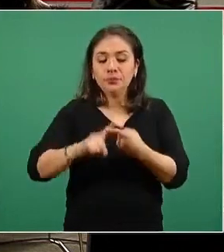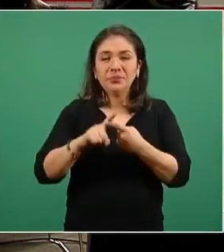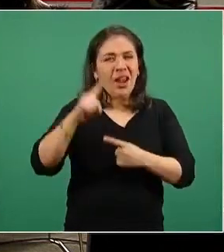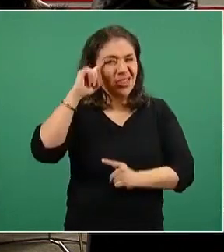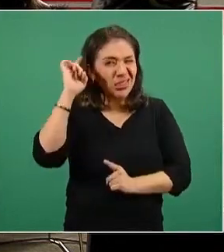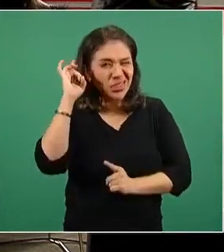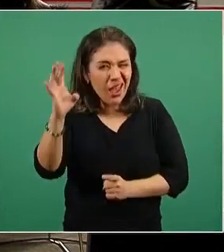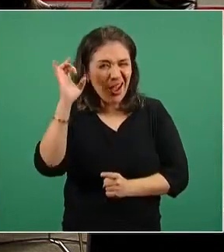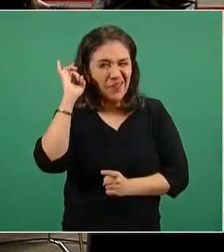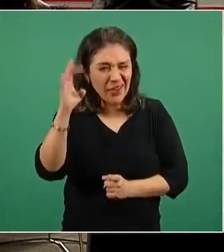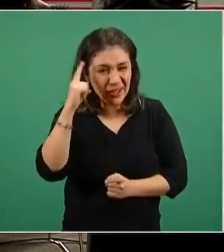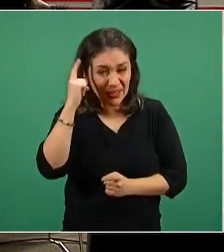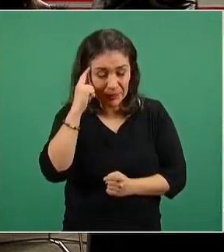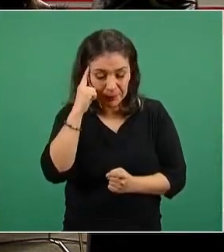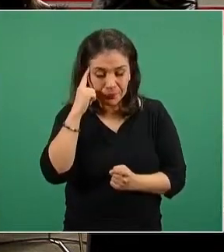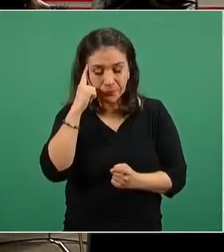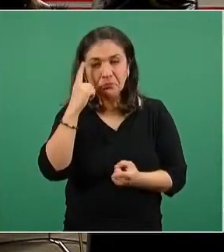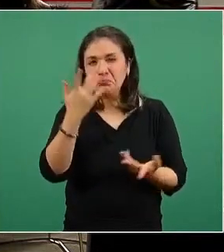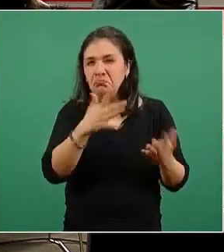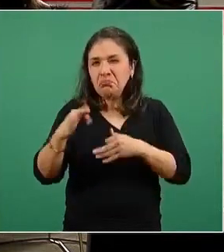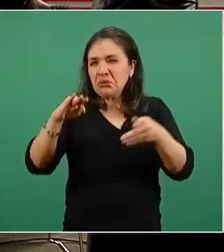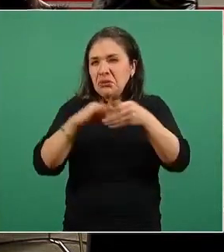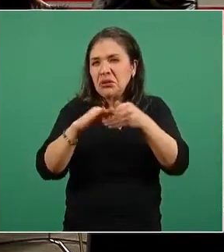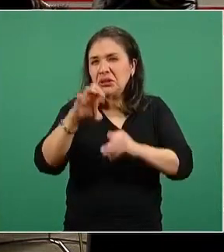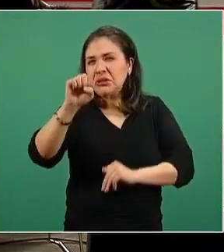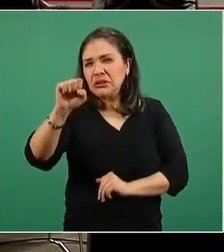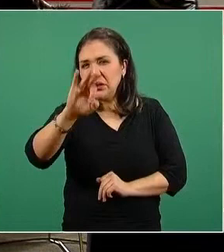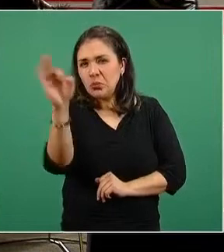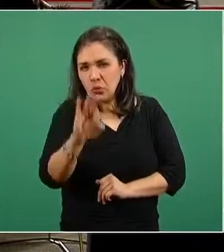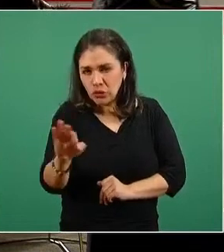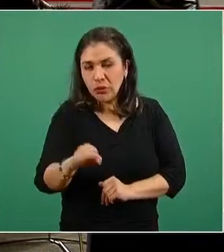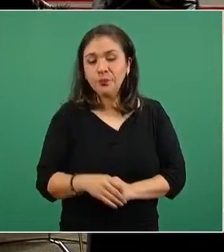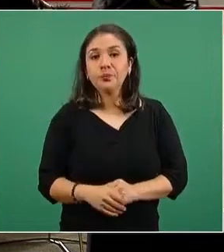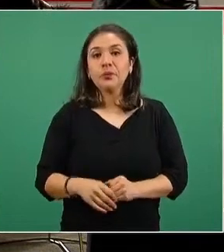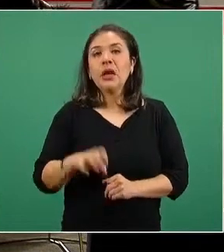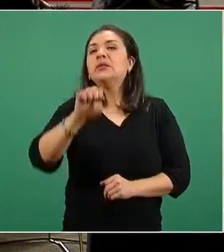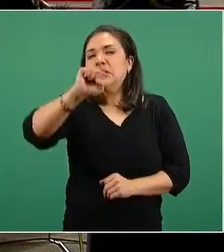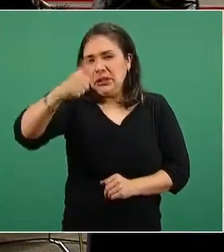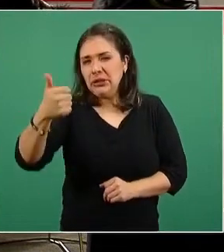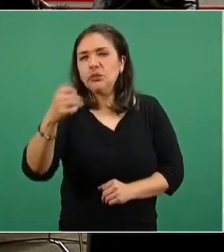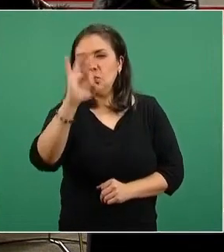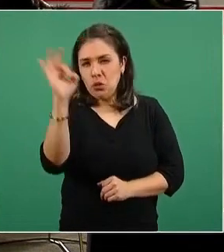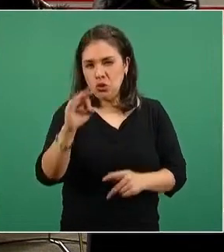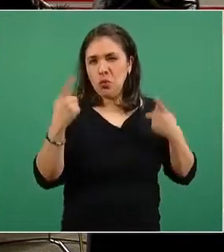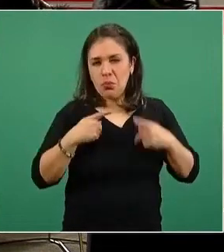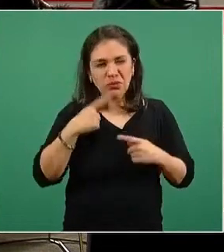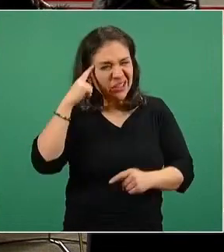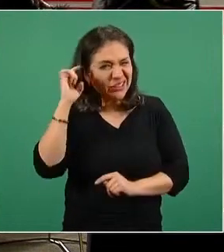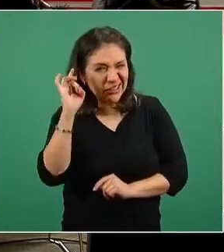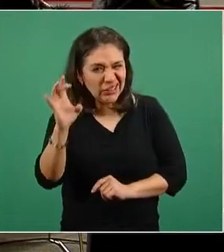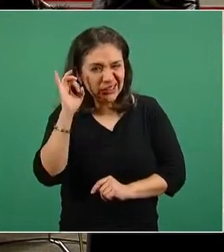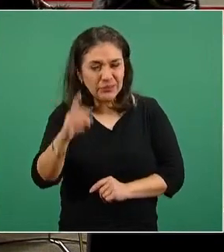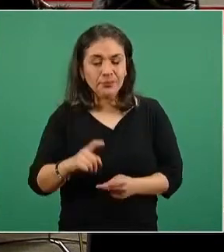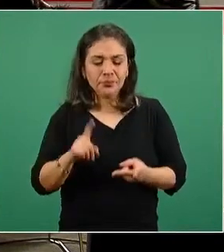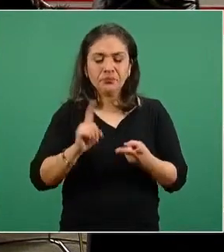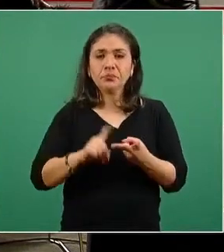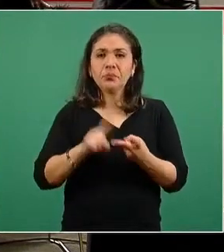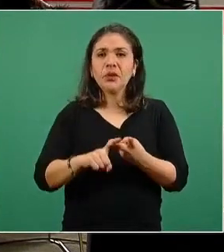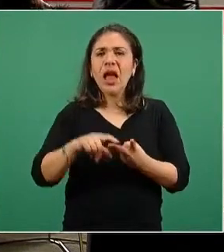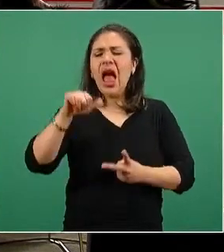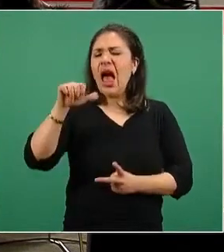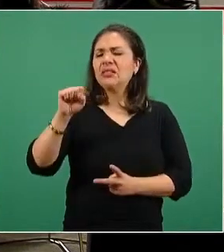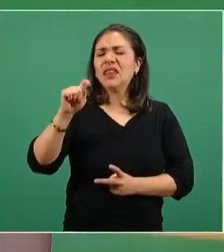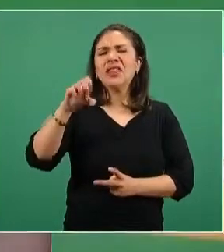o sea, dolor de cabeza en cerca del 60%, 66% de las personas. Astenia, esto